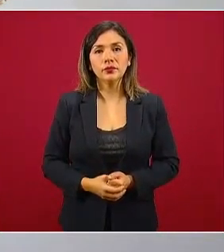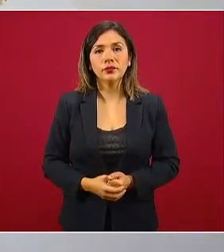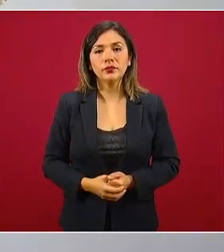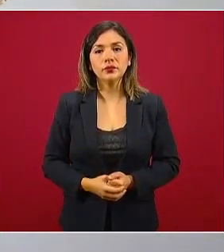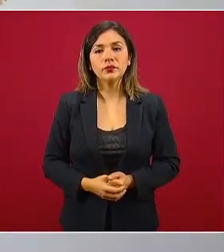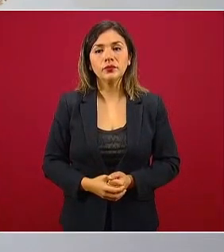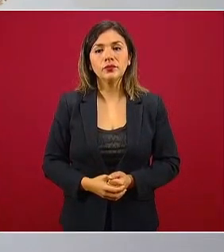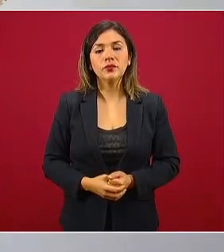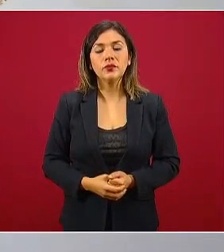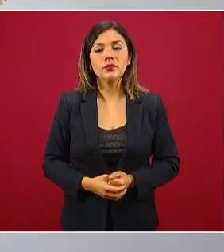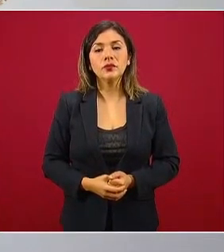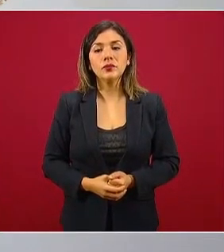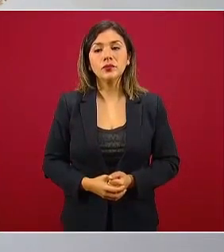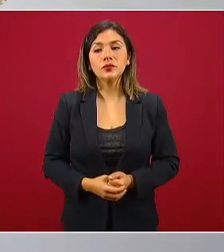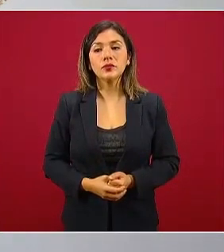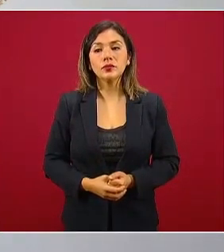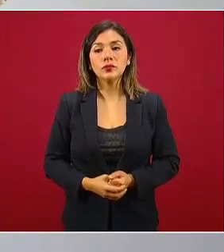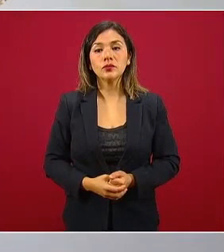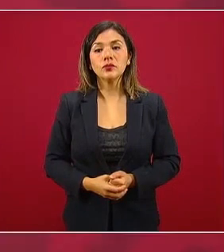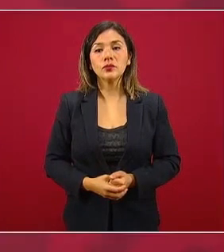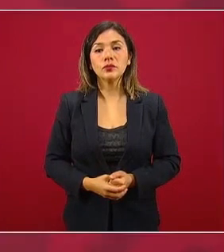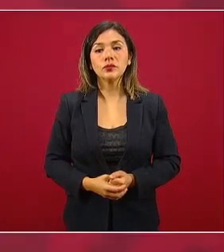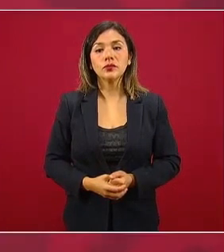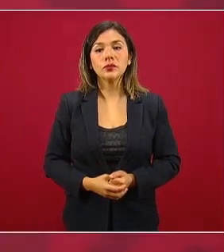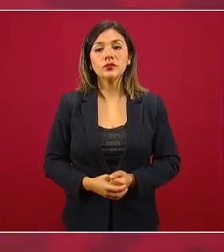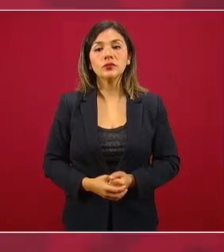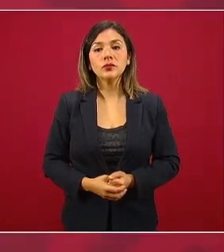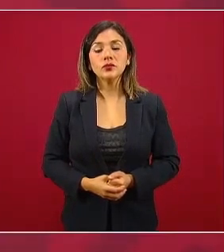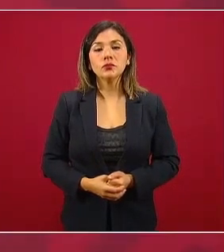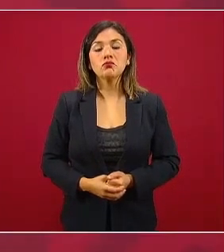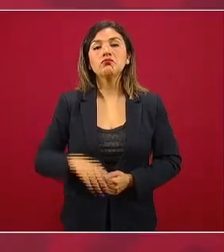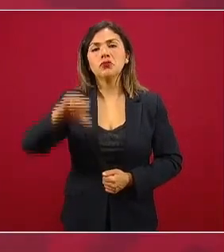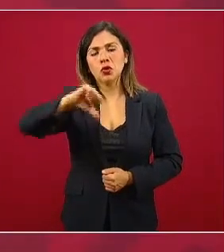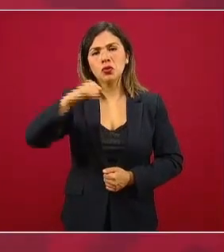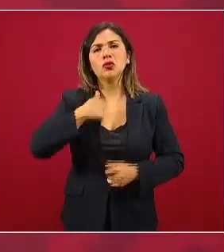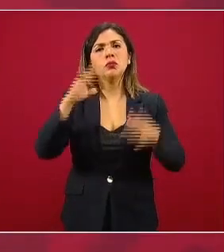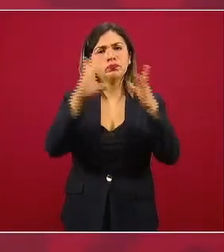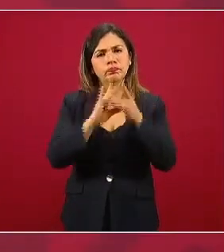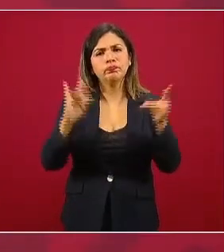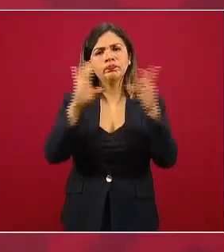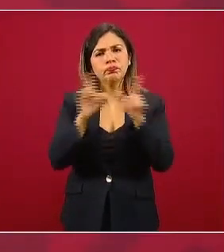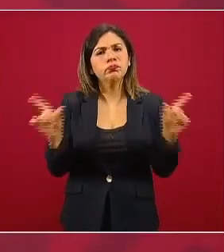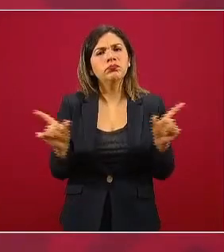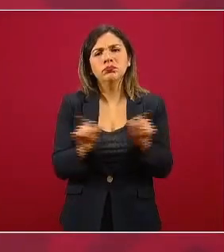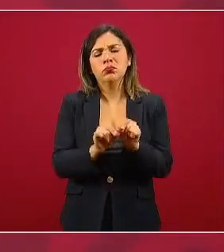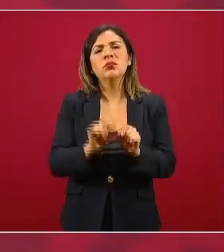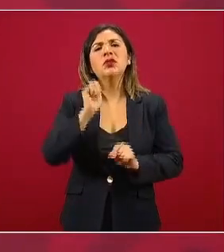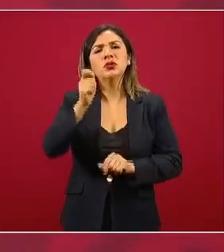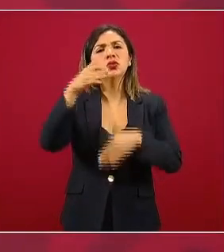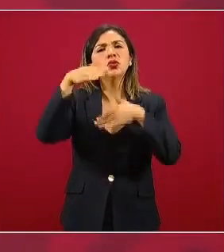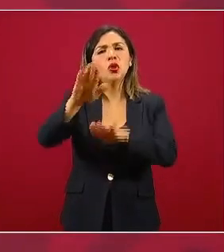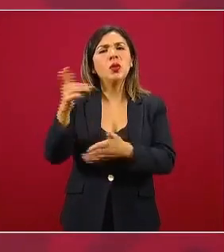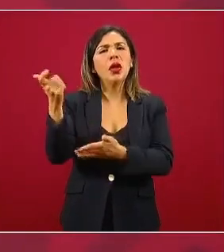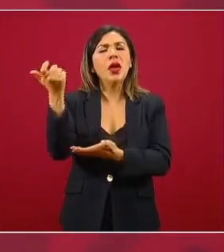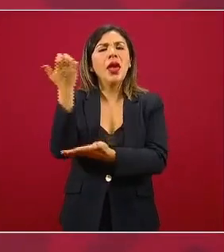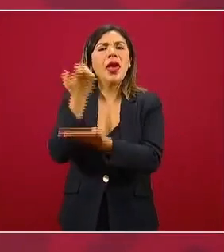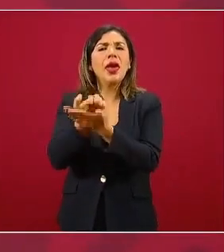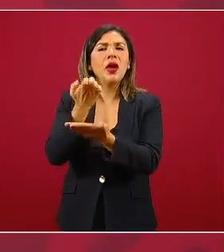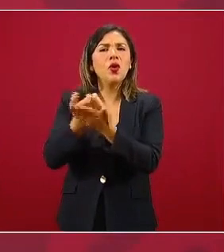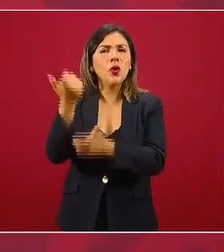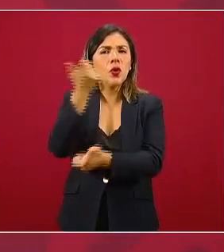Yo les voy a dar una introducción sobre la economía